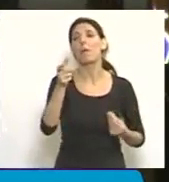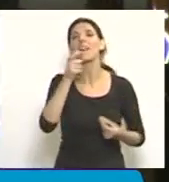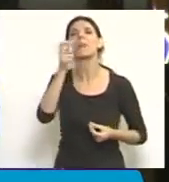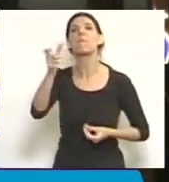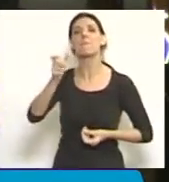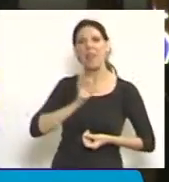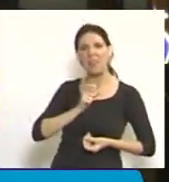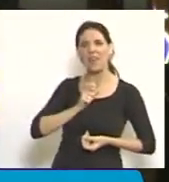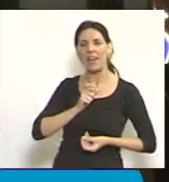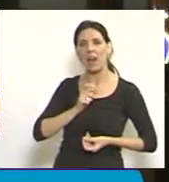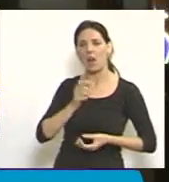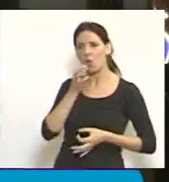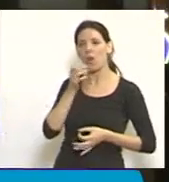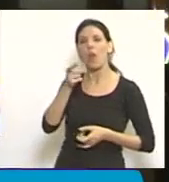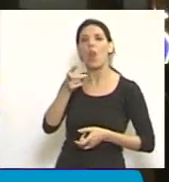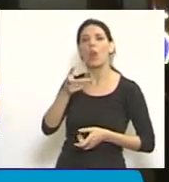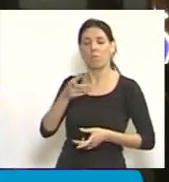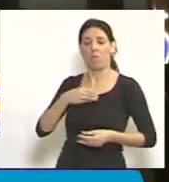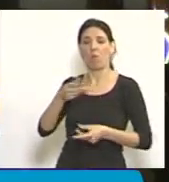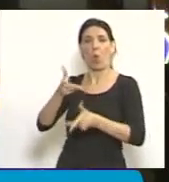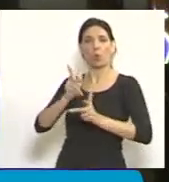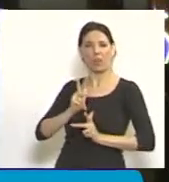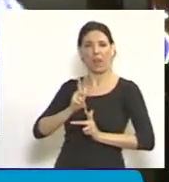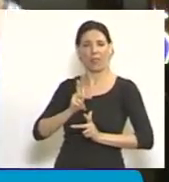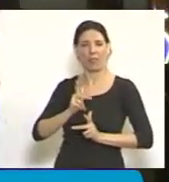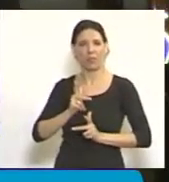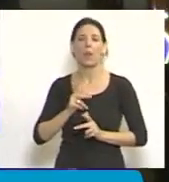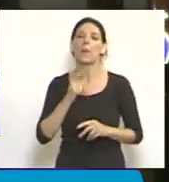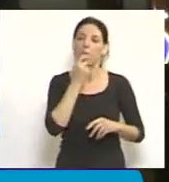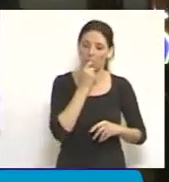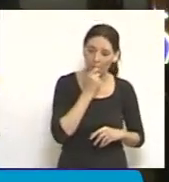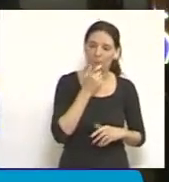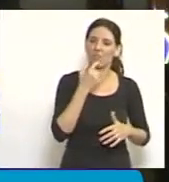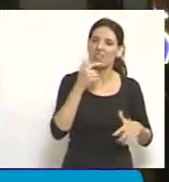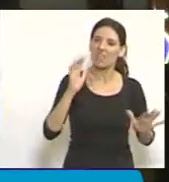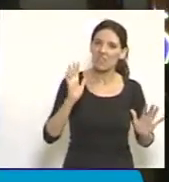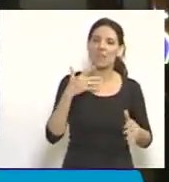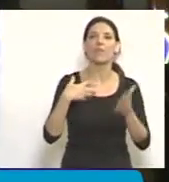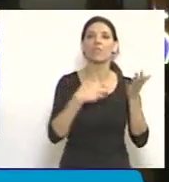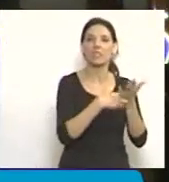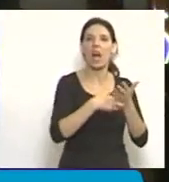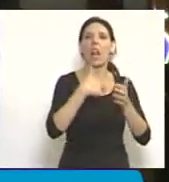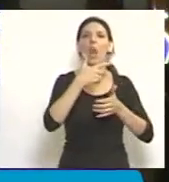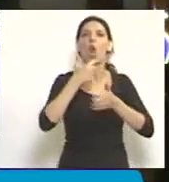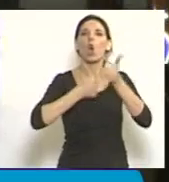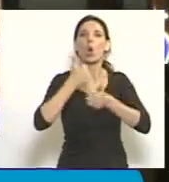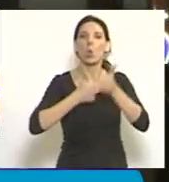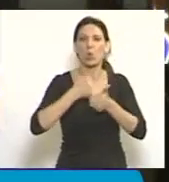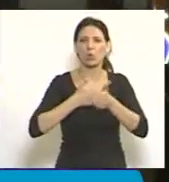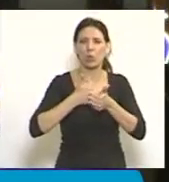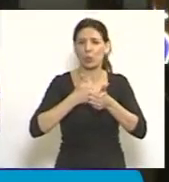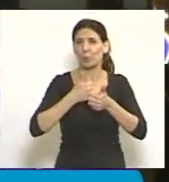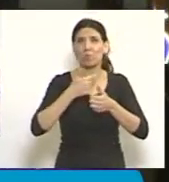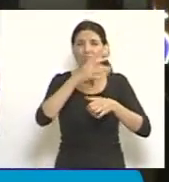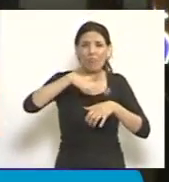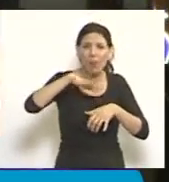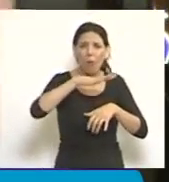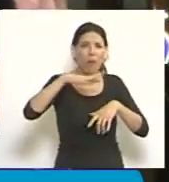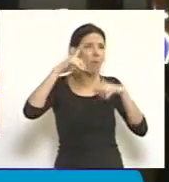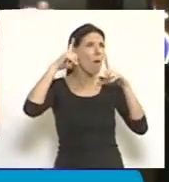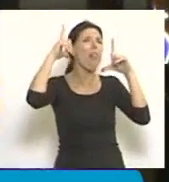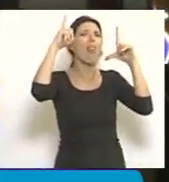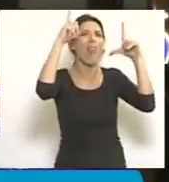ejemplo. El proyecto permite que el titular de la Procuración General traslade a un fiscal con el único requisito